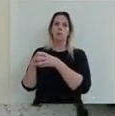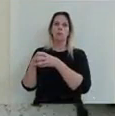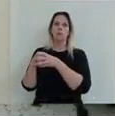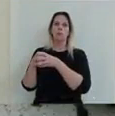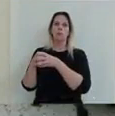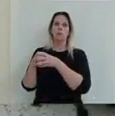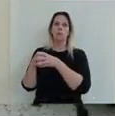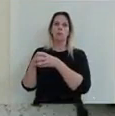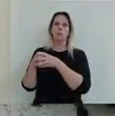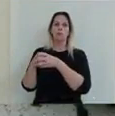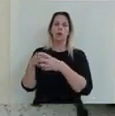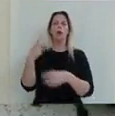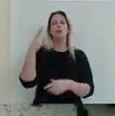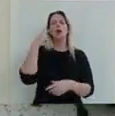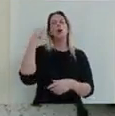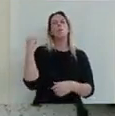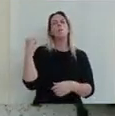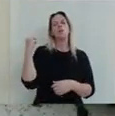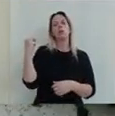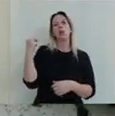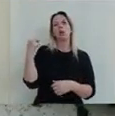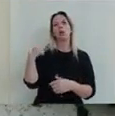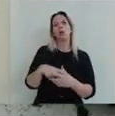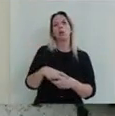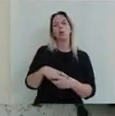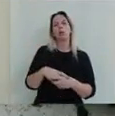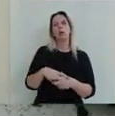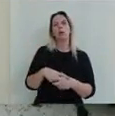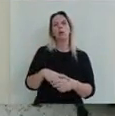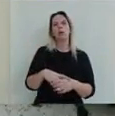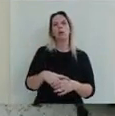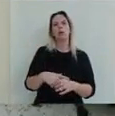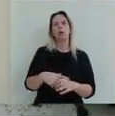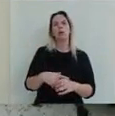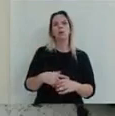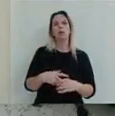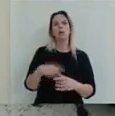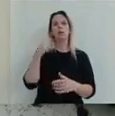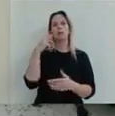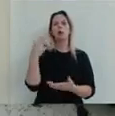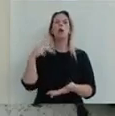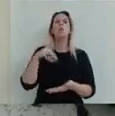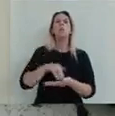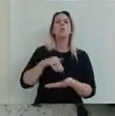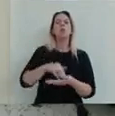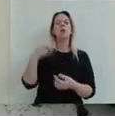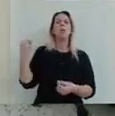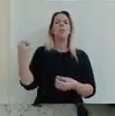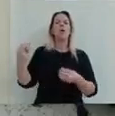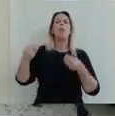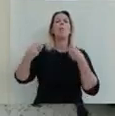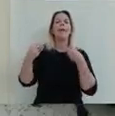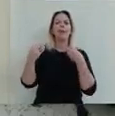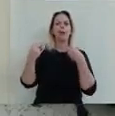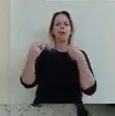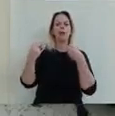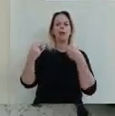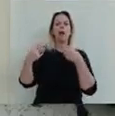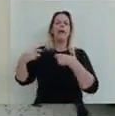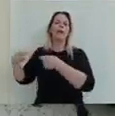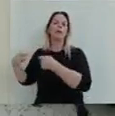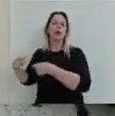millones, monto este, que de no ser rendido, demostrando que fue utilizado exclusivamente para atender necesidades específicas